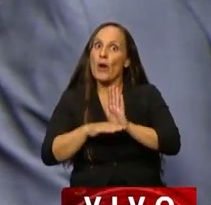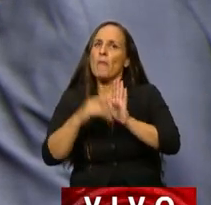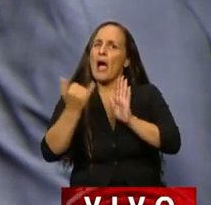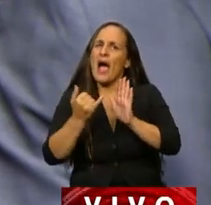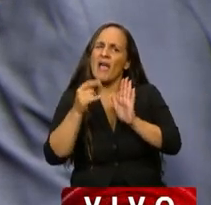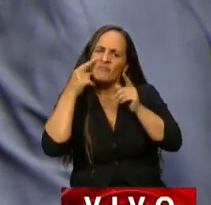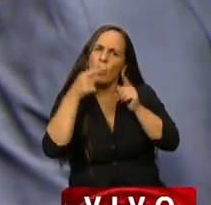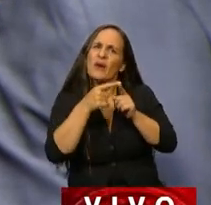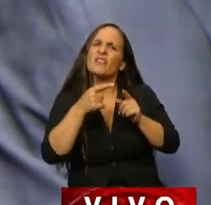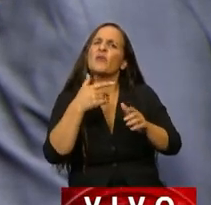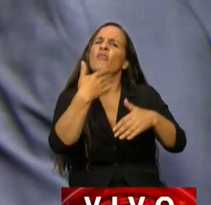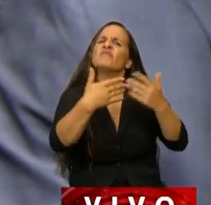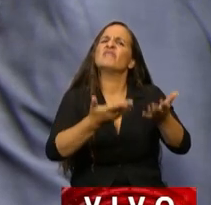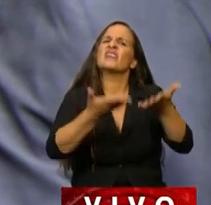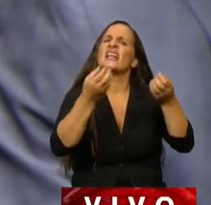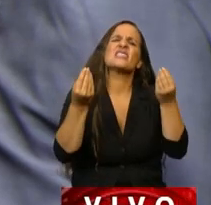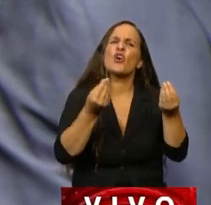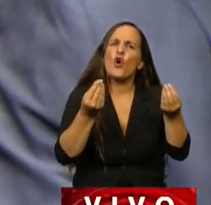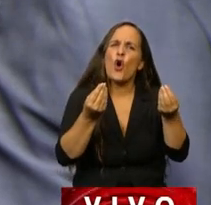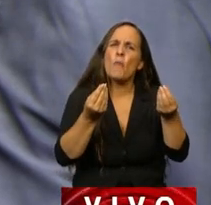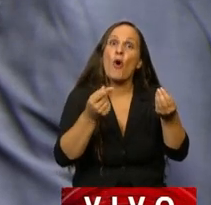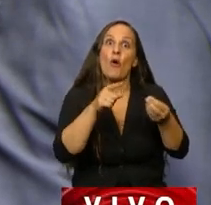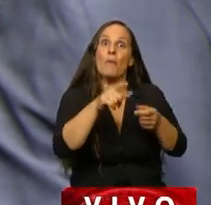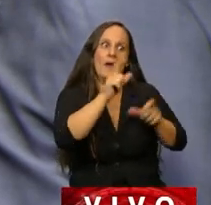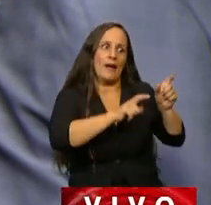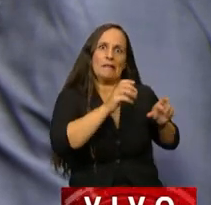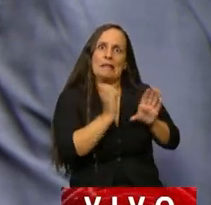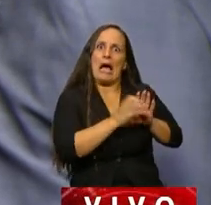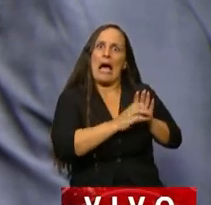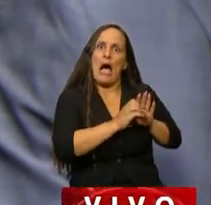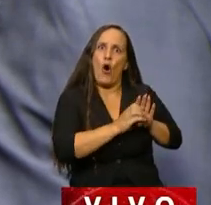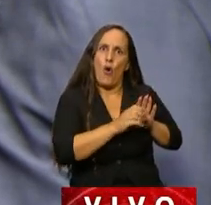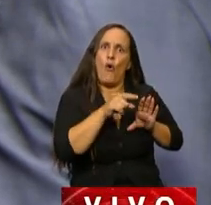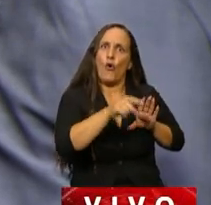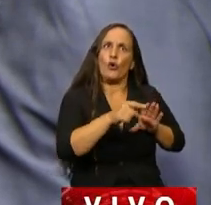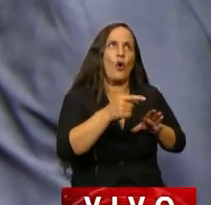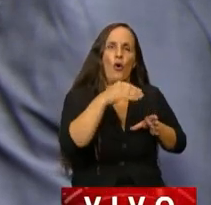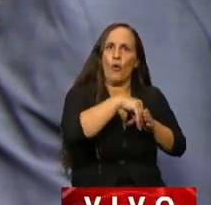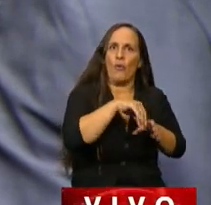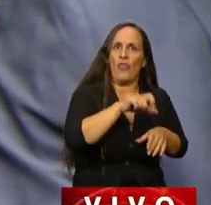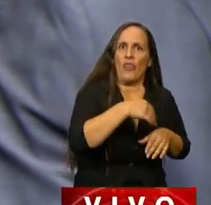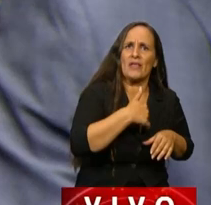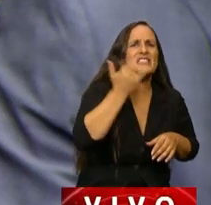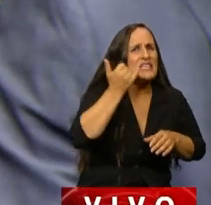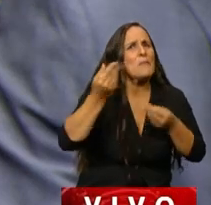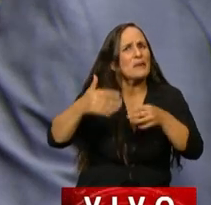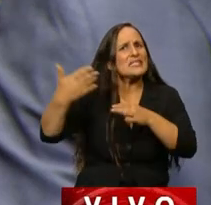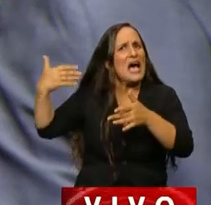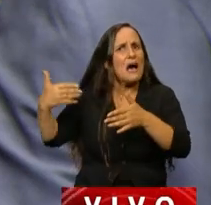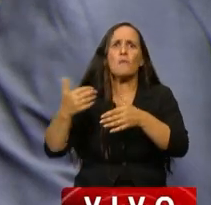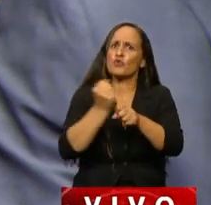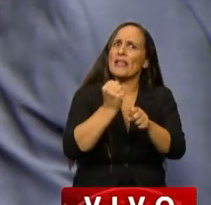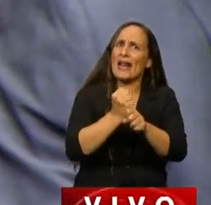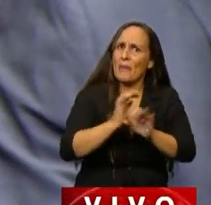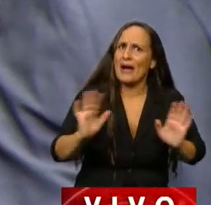sostenerlo, a través de políticas para movilizar el ahorro y crear un mercado de capital interno, que eso ya se está trabajando y lo estamos